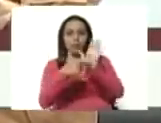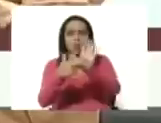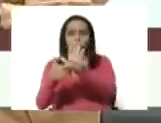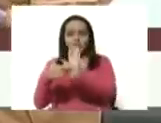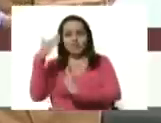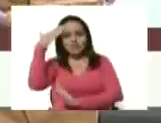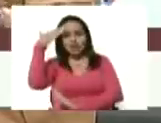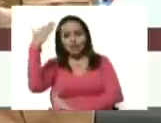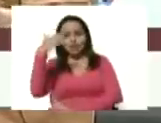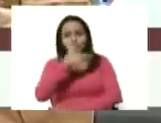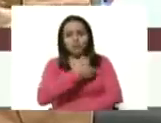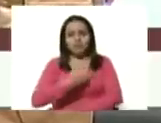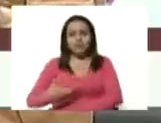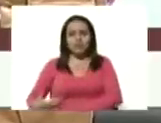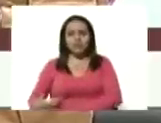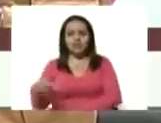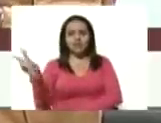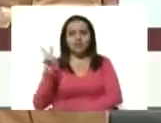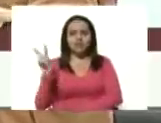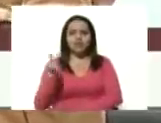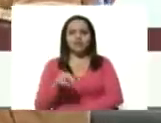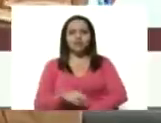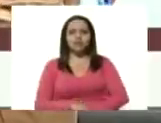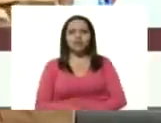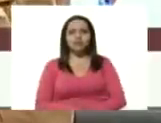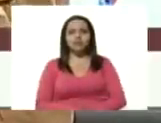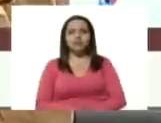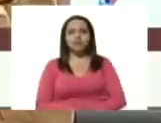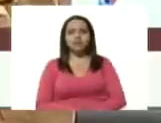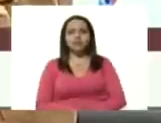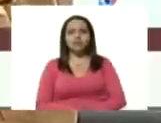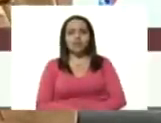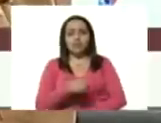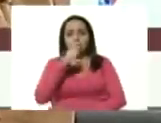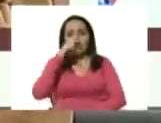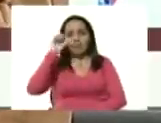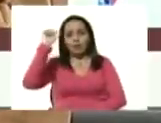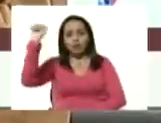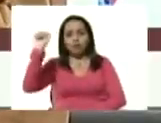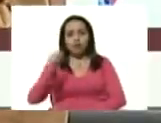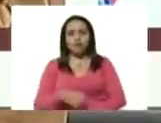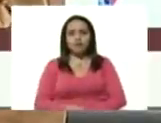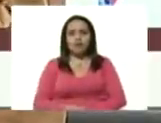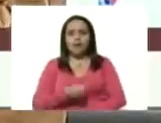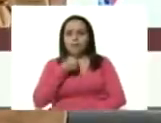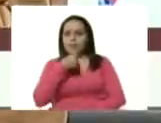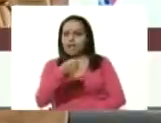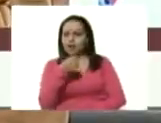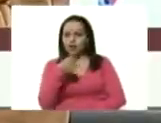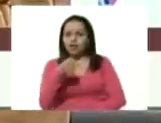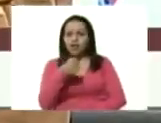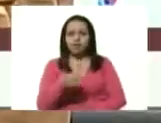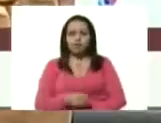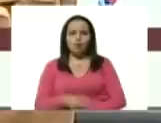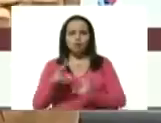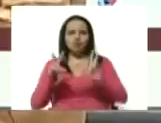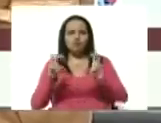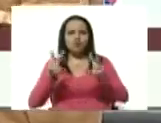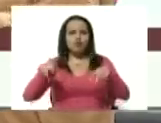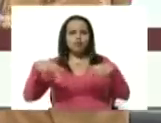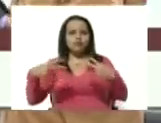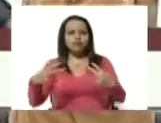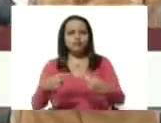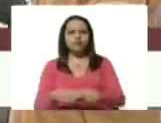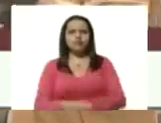al presidente de la República Bolivariana de Venezuela, Nicolás Maduro Moros. Periodismo alternativo El Cimarrón,